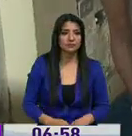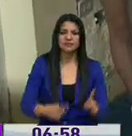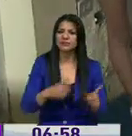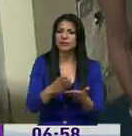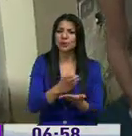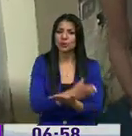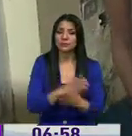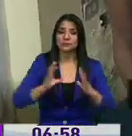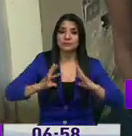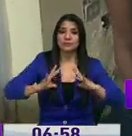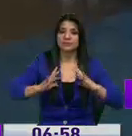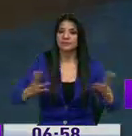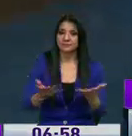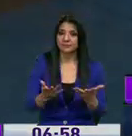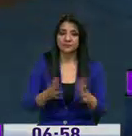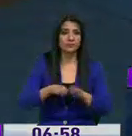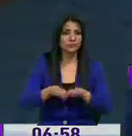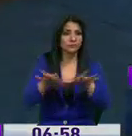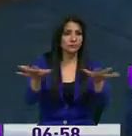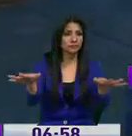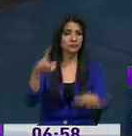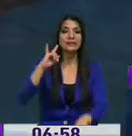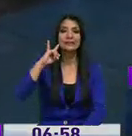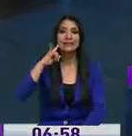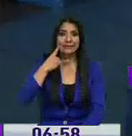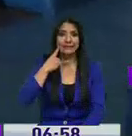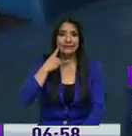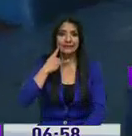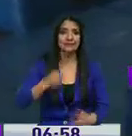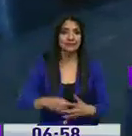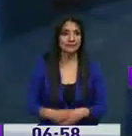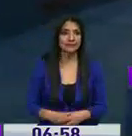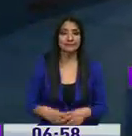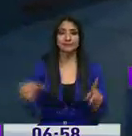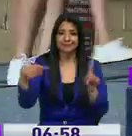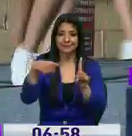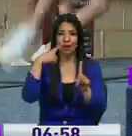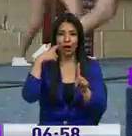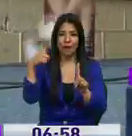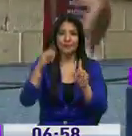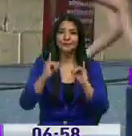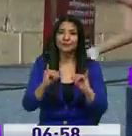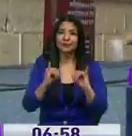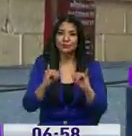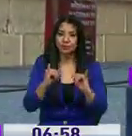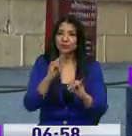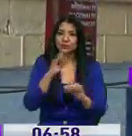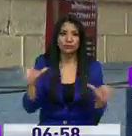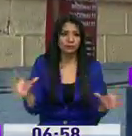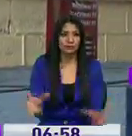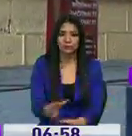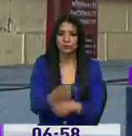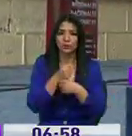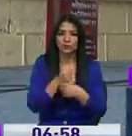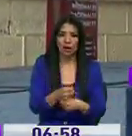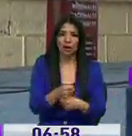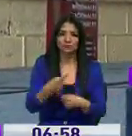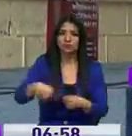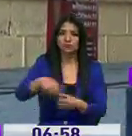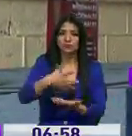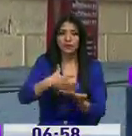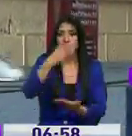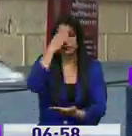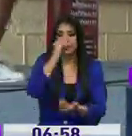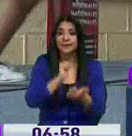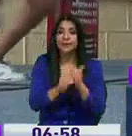vacacional está a disposición de todas las niñas diego bosch que menciona que todo tiene las seguridades necesarias para que aprendan